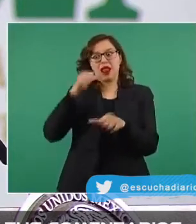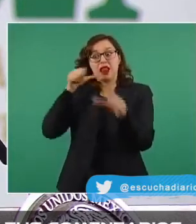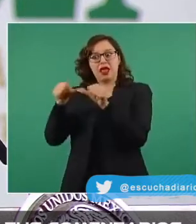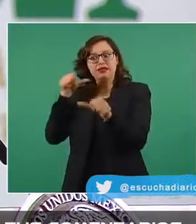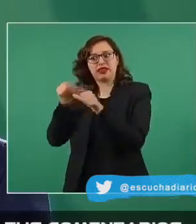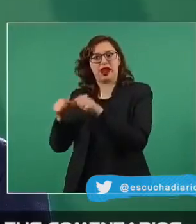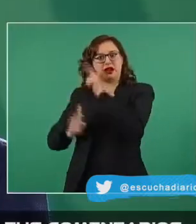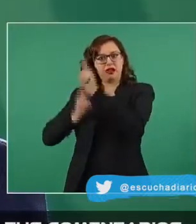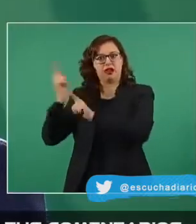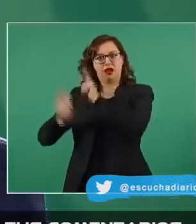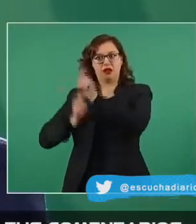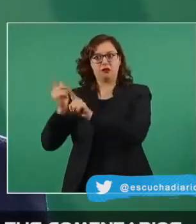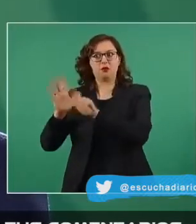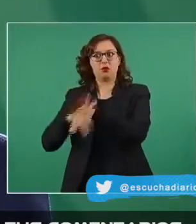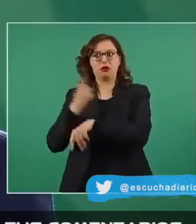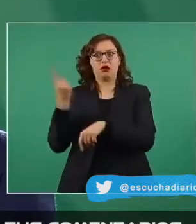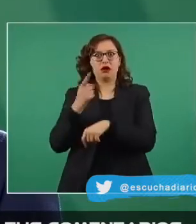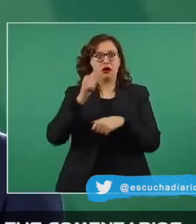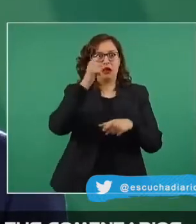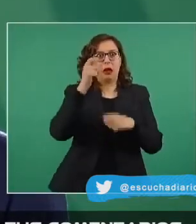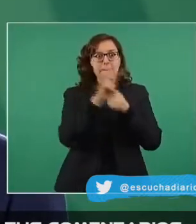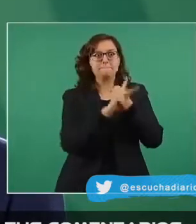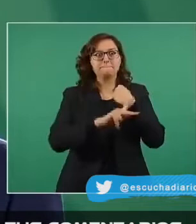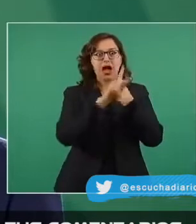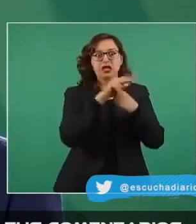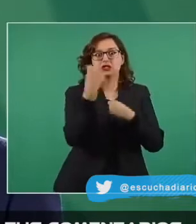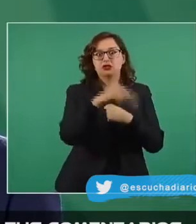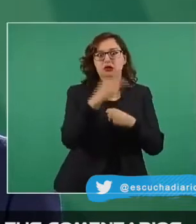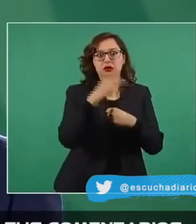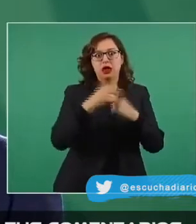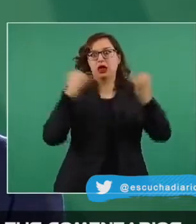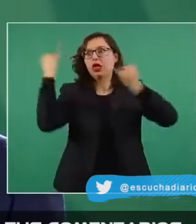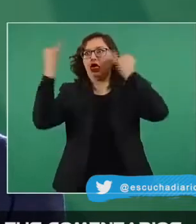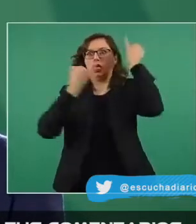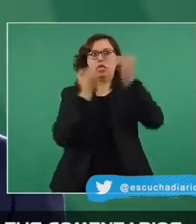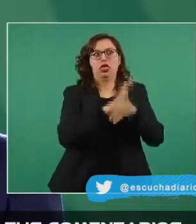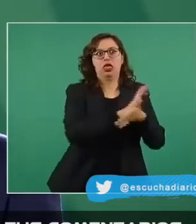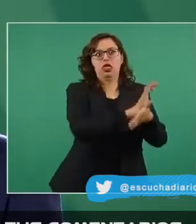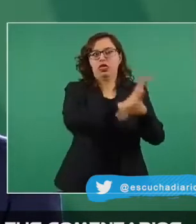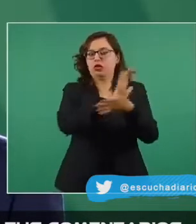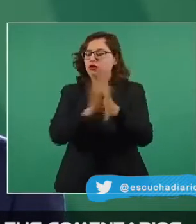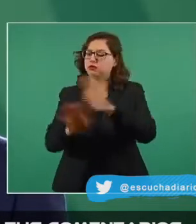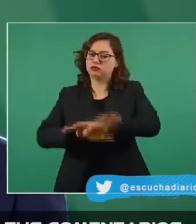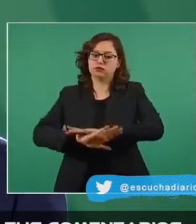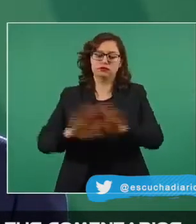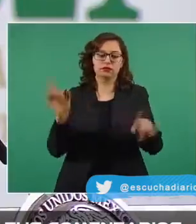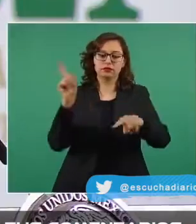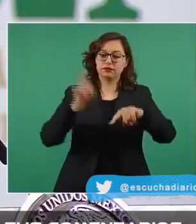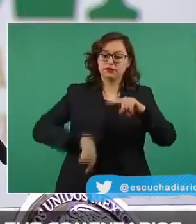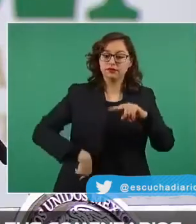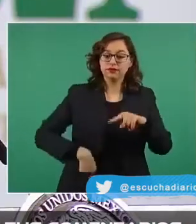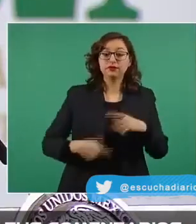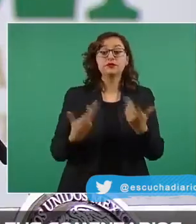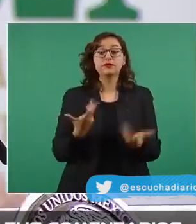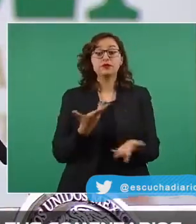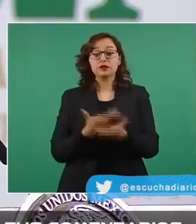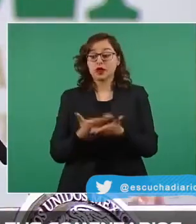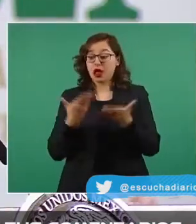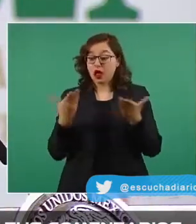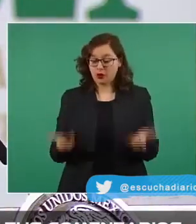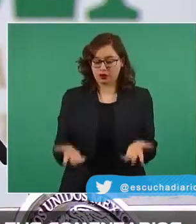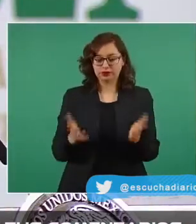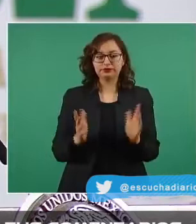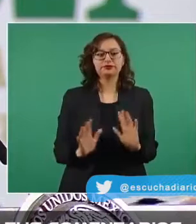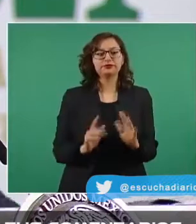1.5 metros. Protección y cuidado de personas adultas mayores. Uso correcto del cubrebocas. Lavado frecuente de